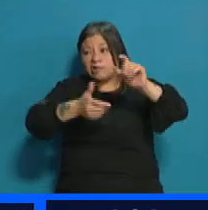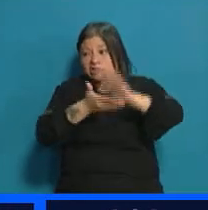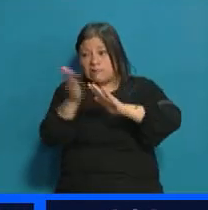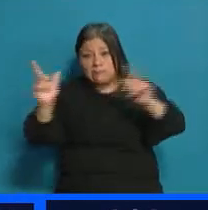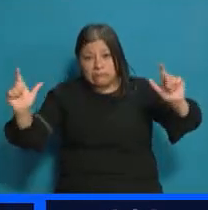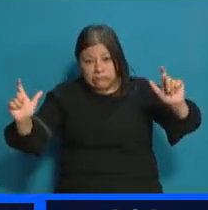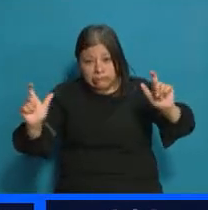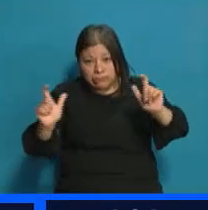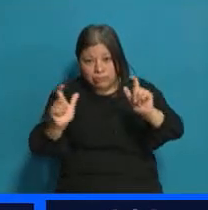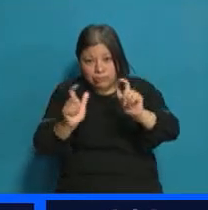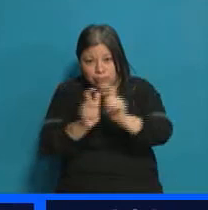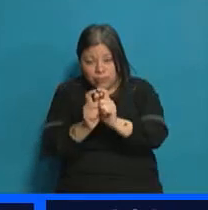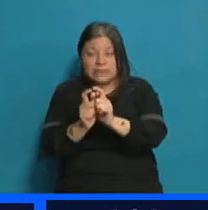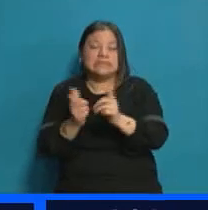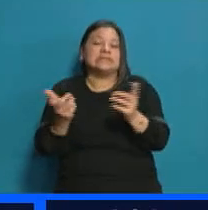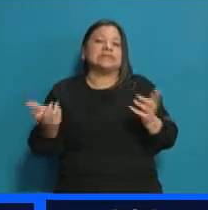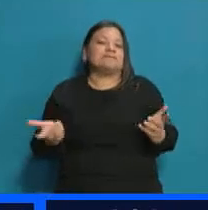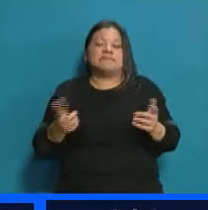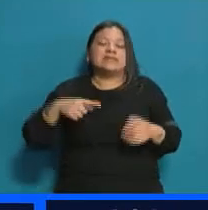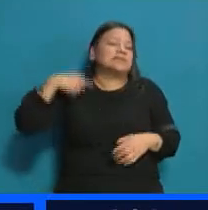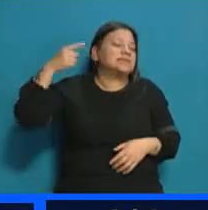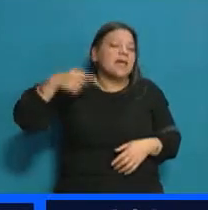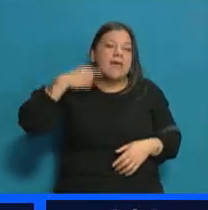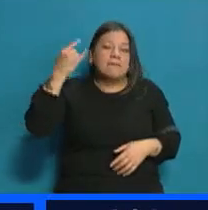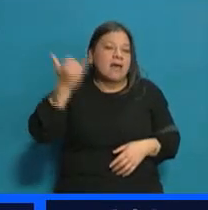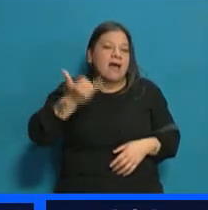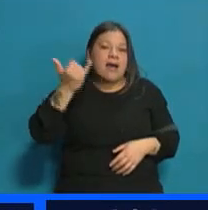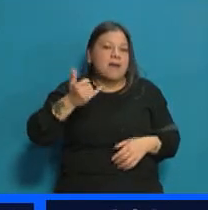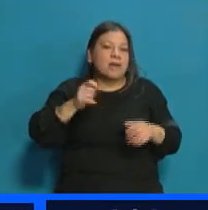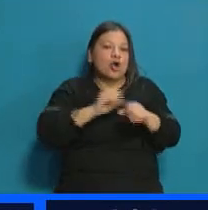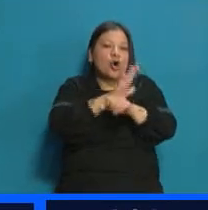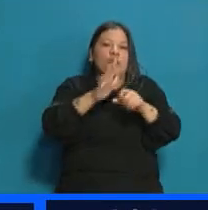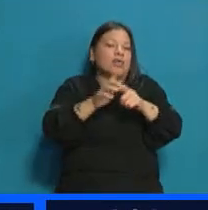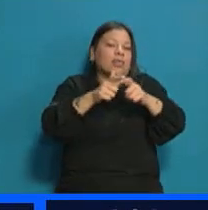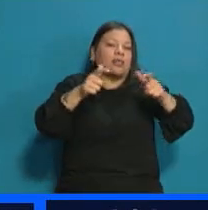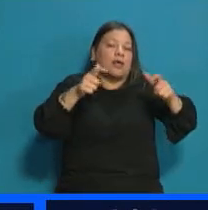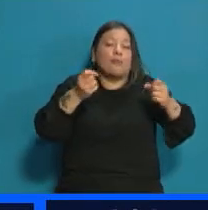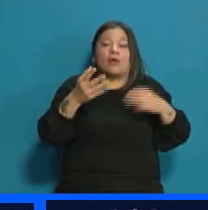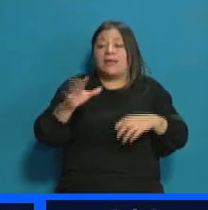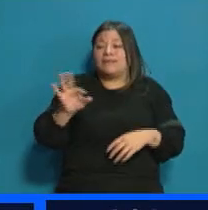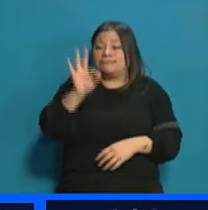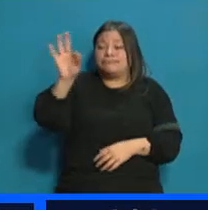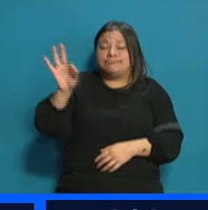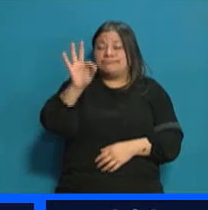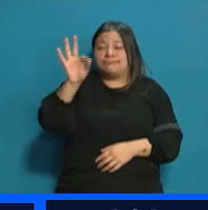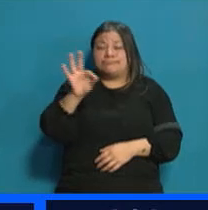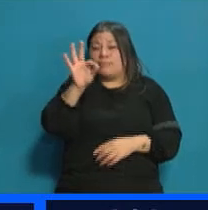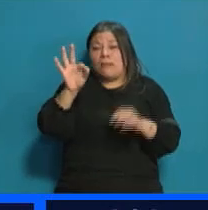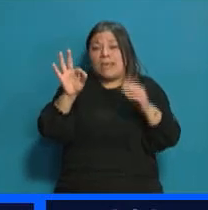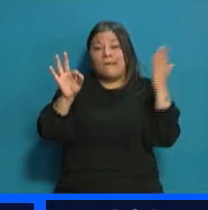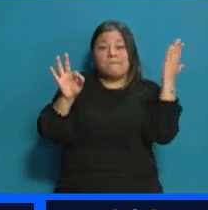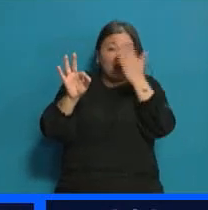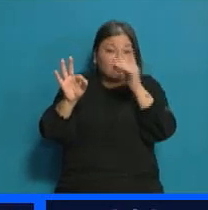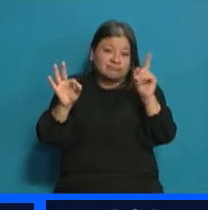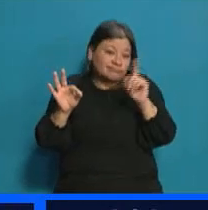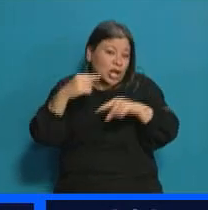hay aumento del número de casos, cosa que va a ocurrir permanentemente, porque COVID es un virus que llegó para quedarse y van a haber oscilaciones, momentos en donde aumenta